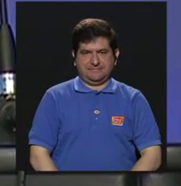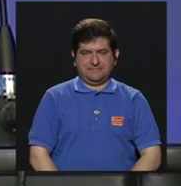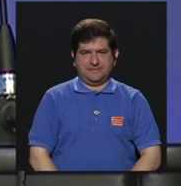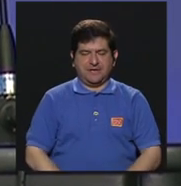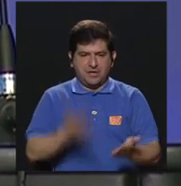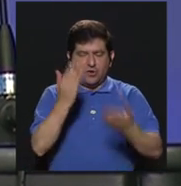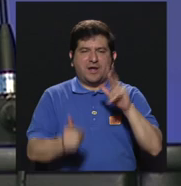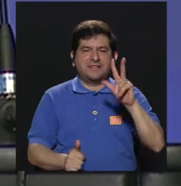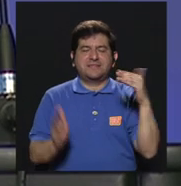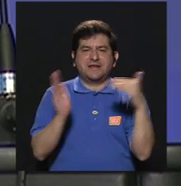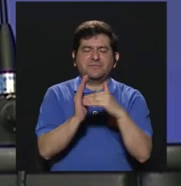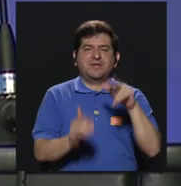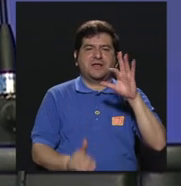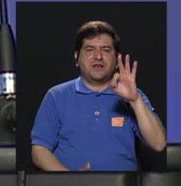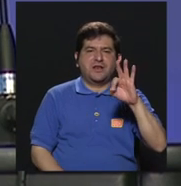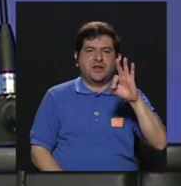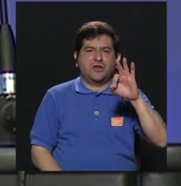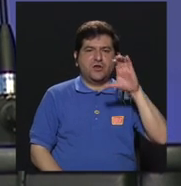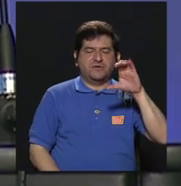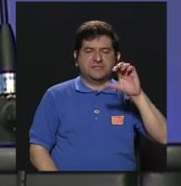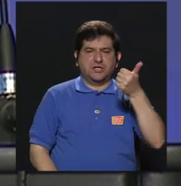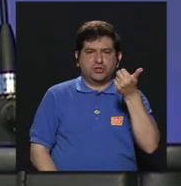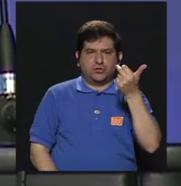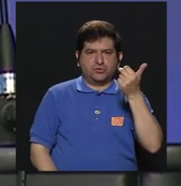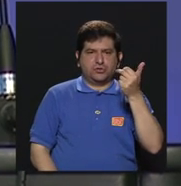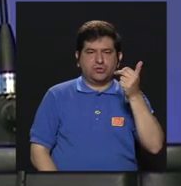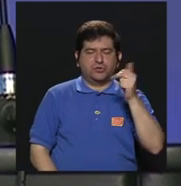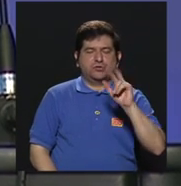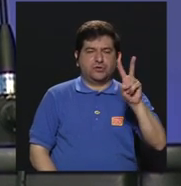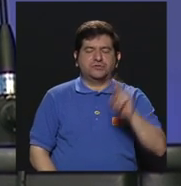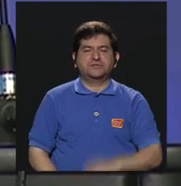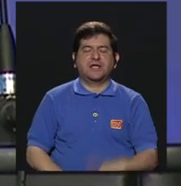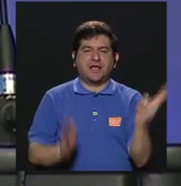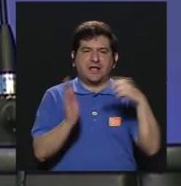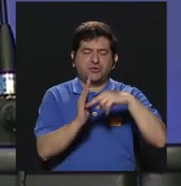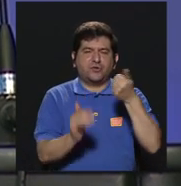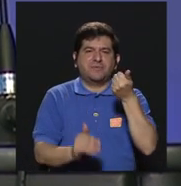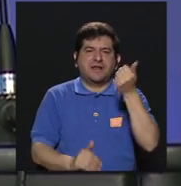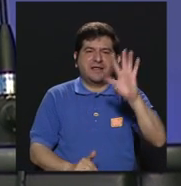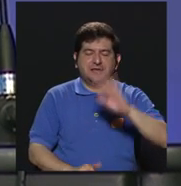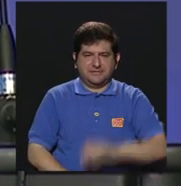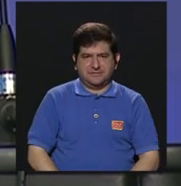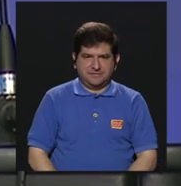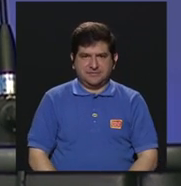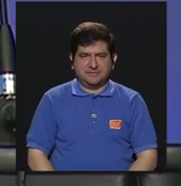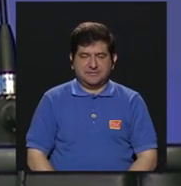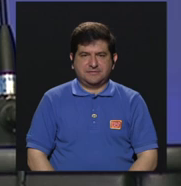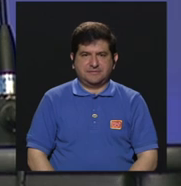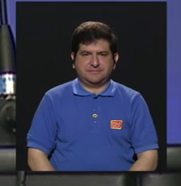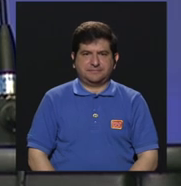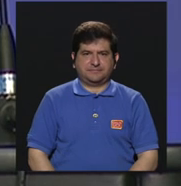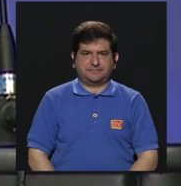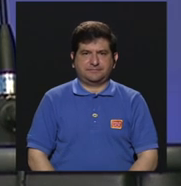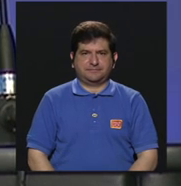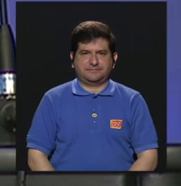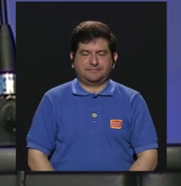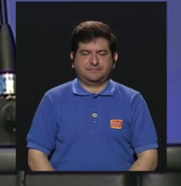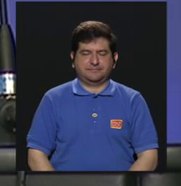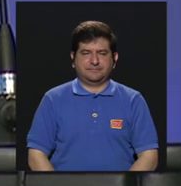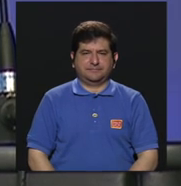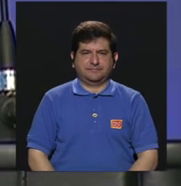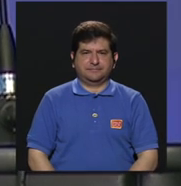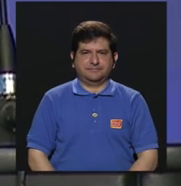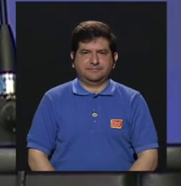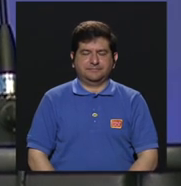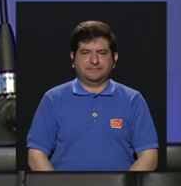a 3.912 de 2015, frente a todo a los 3.912